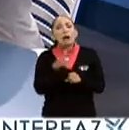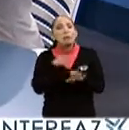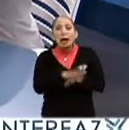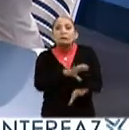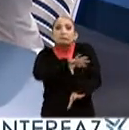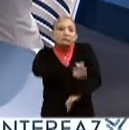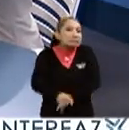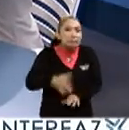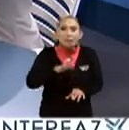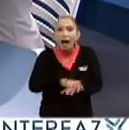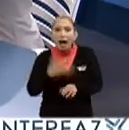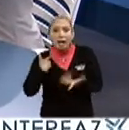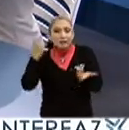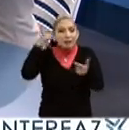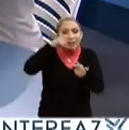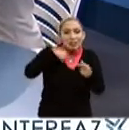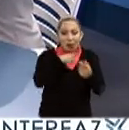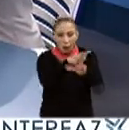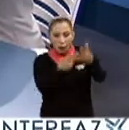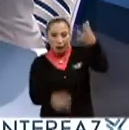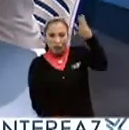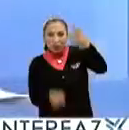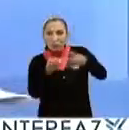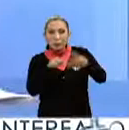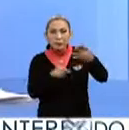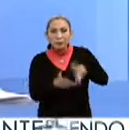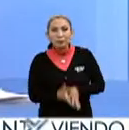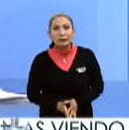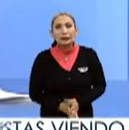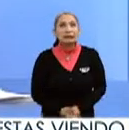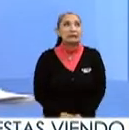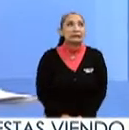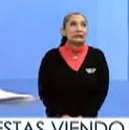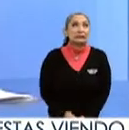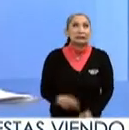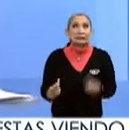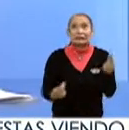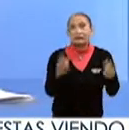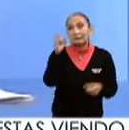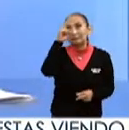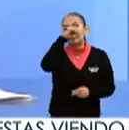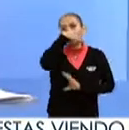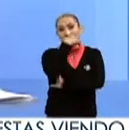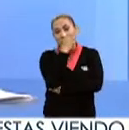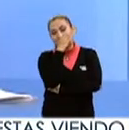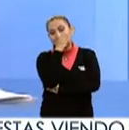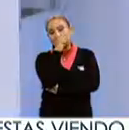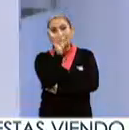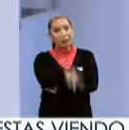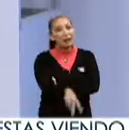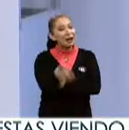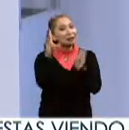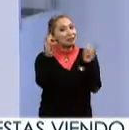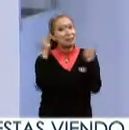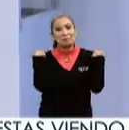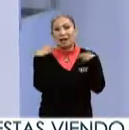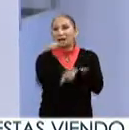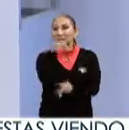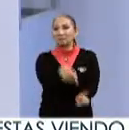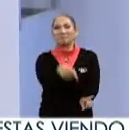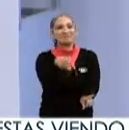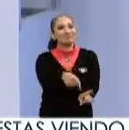más interés, el más complejo de estos 4 ejes temáticos? Ay, esa es una pregunta difícil. Sin duda alguna el tema de los